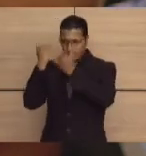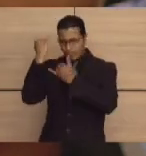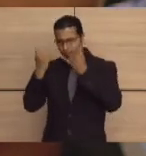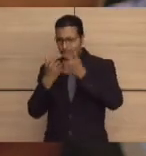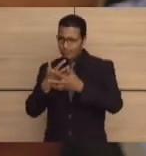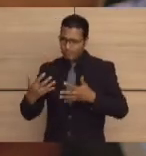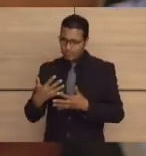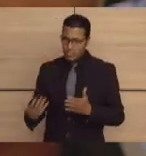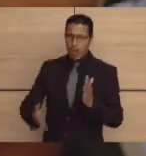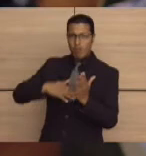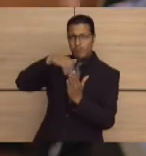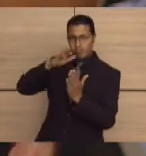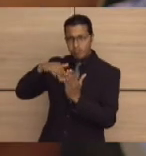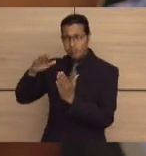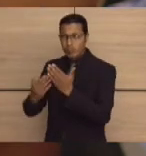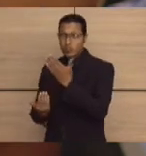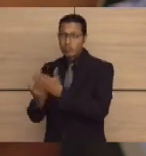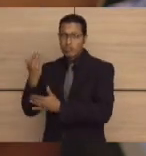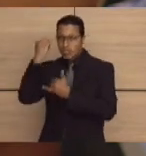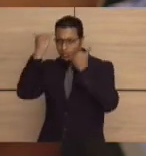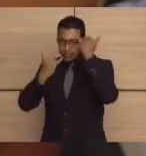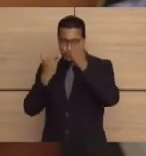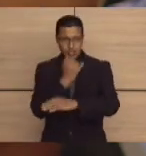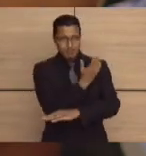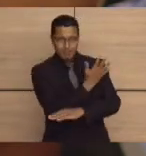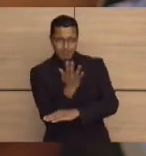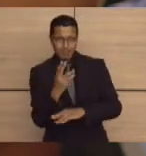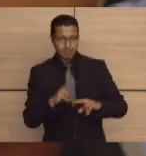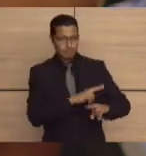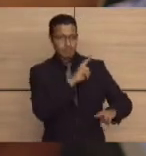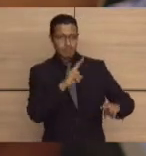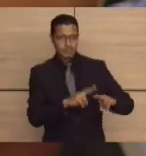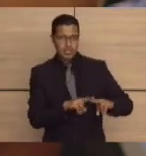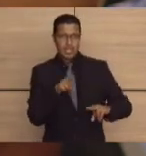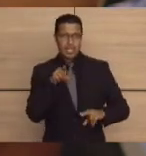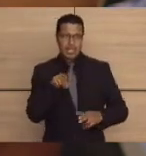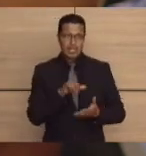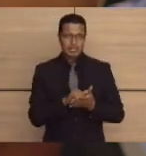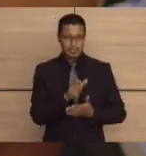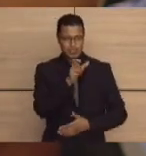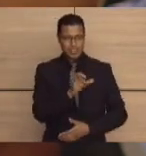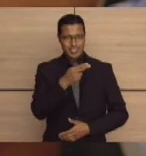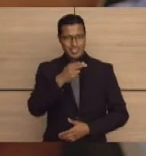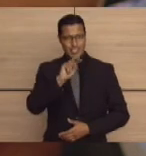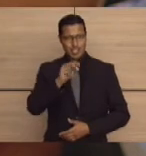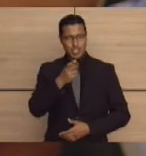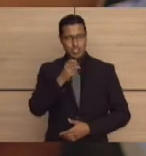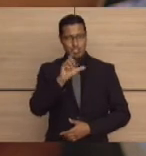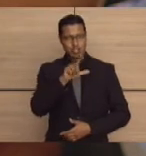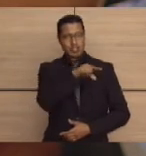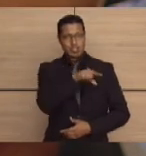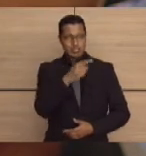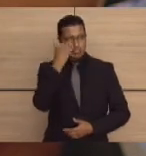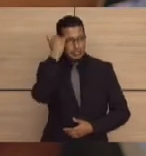del paisaje, de esa nueva idea de la naturaleza, que le permitió a Humboldt, inspirado en algunos textos